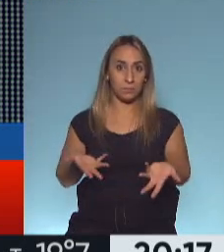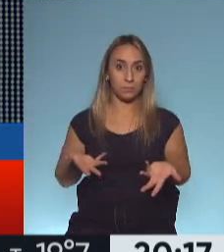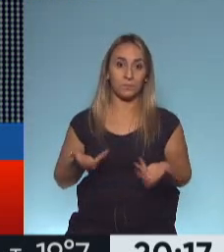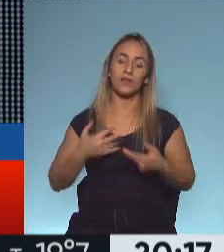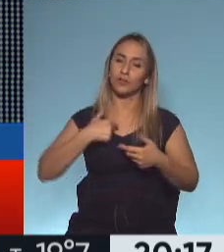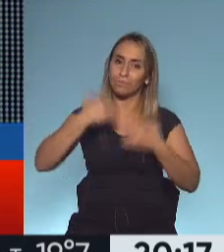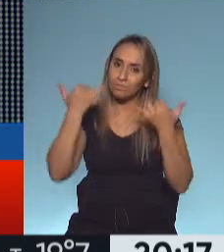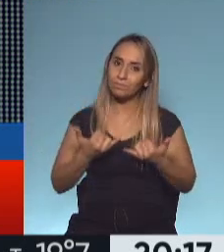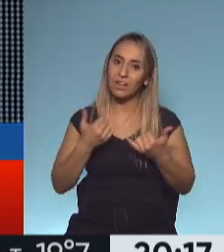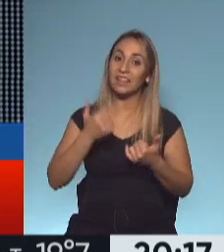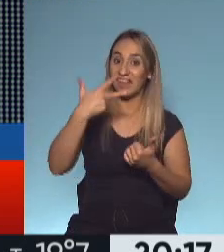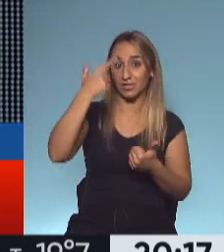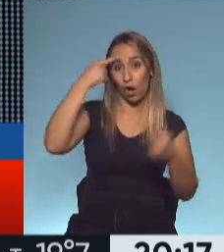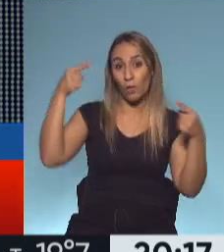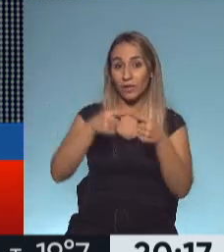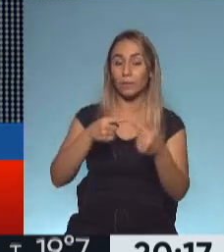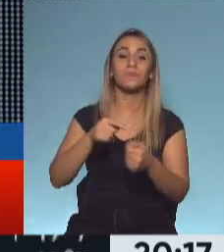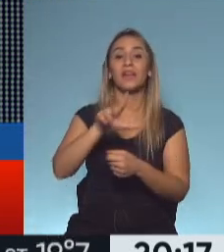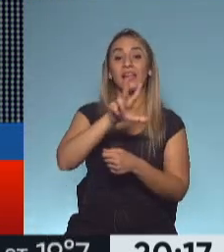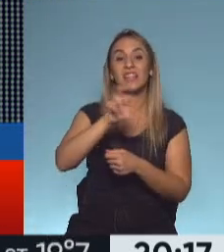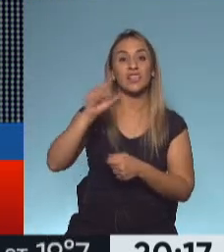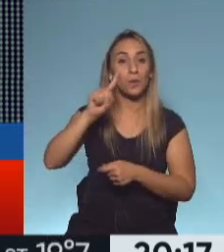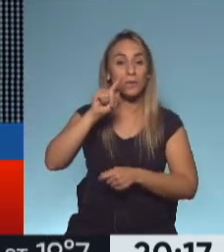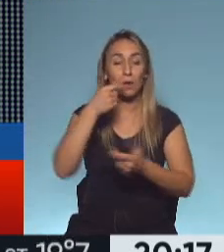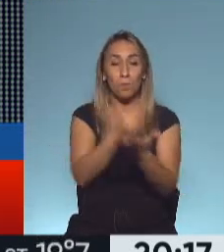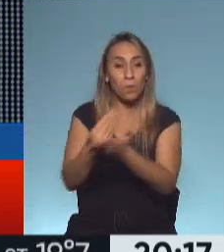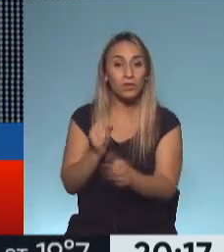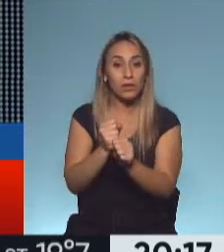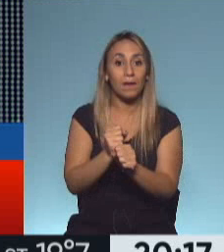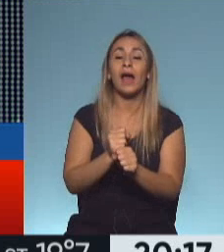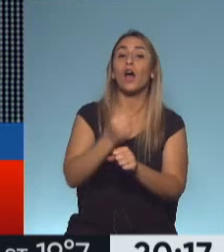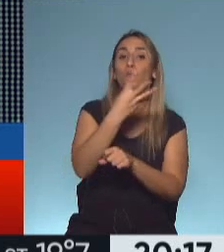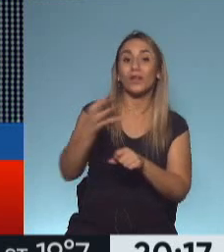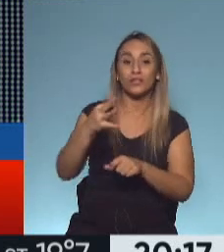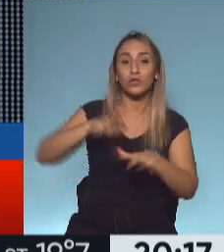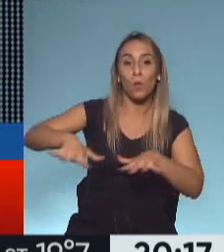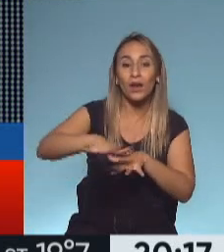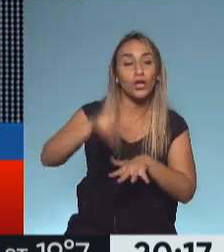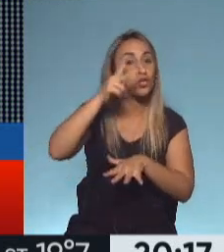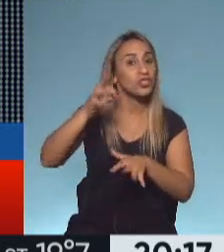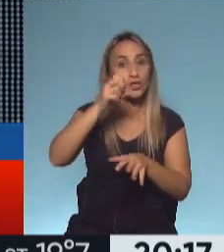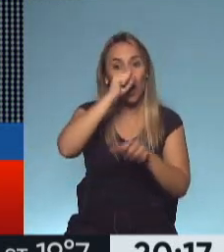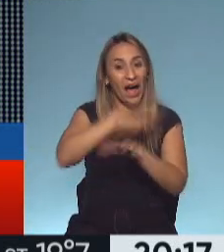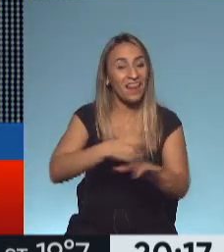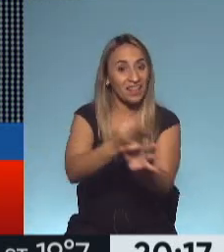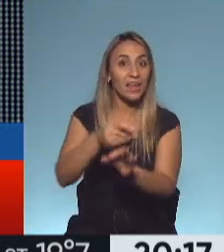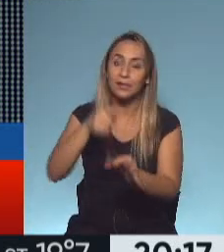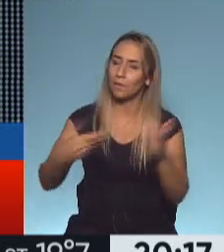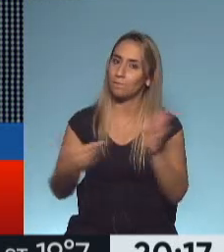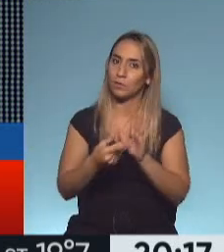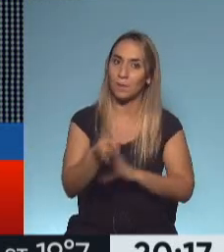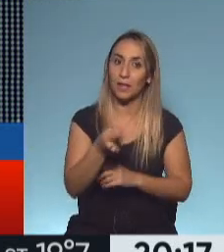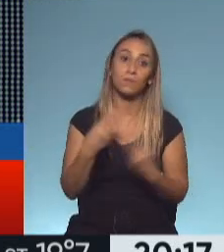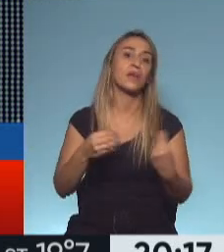objetivos, claramente. Generar 300.000 puestos de trabajo, urbanizar 400 barrios y 800 jardines. Entonces, los jardines es clave, porque